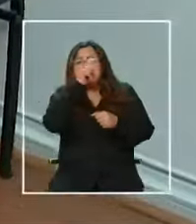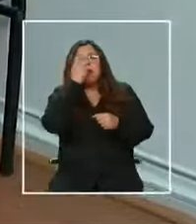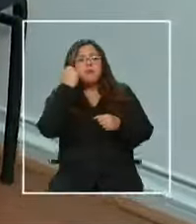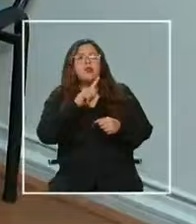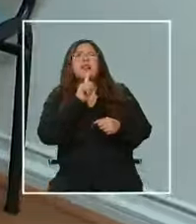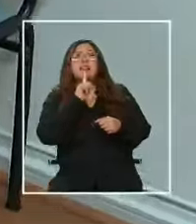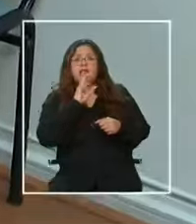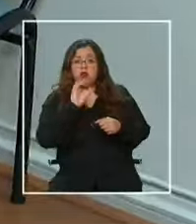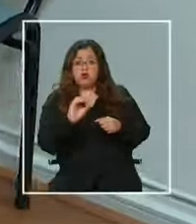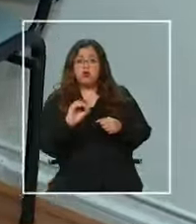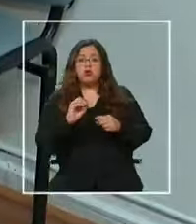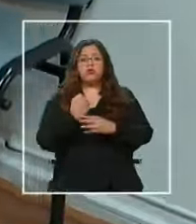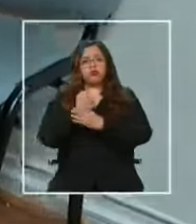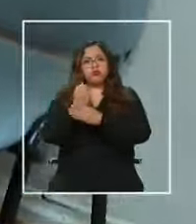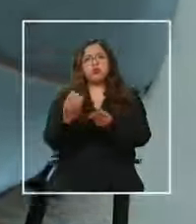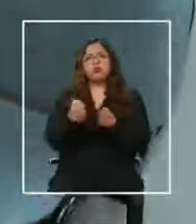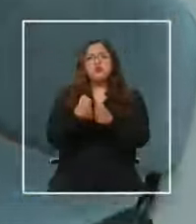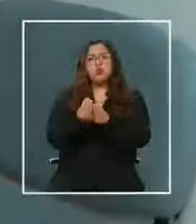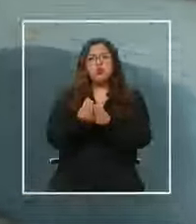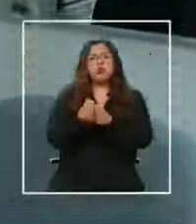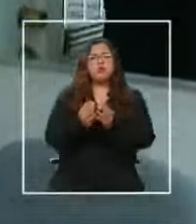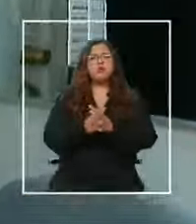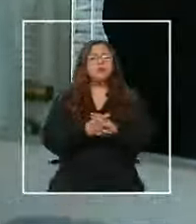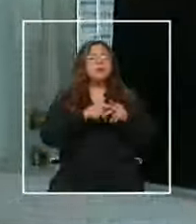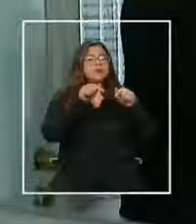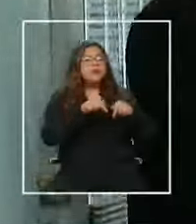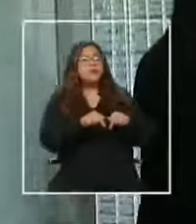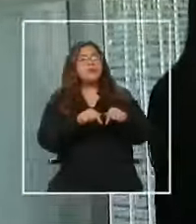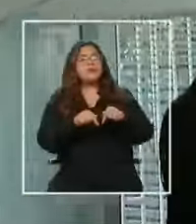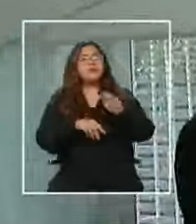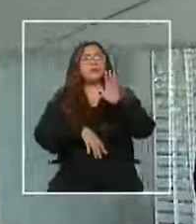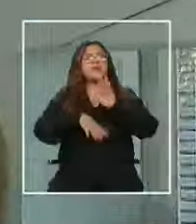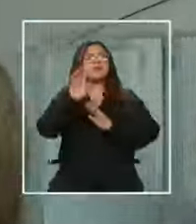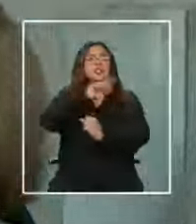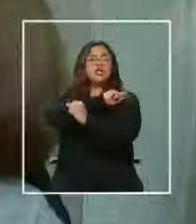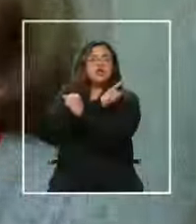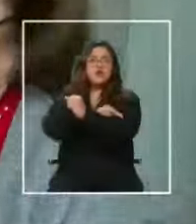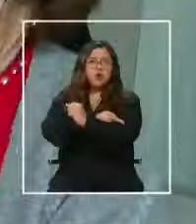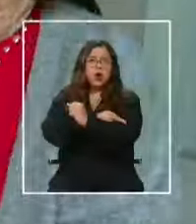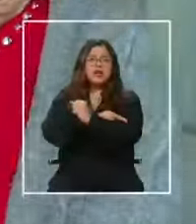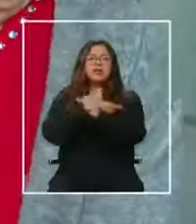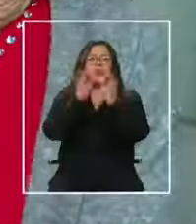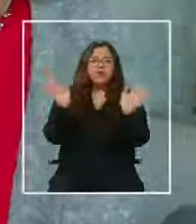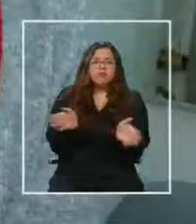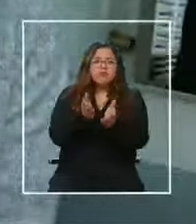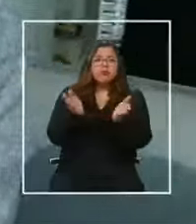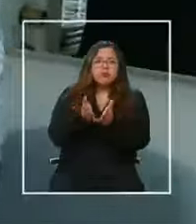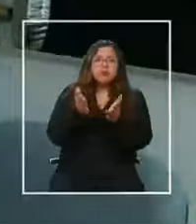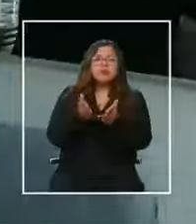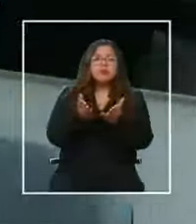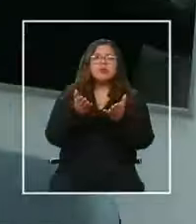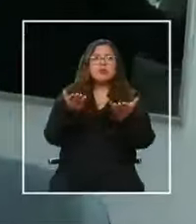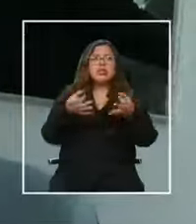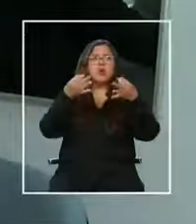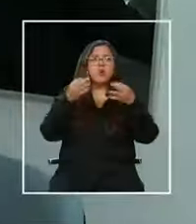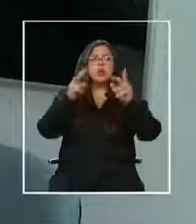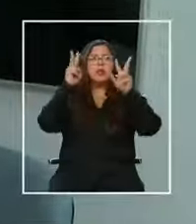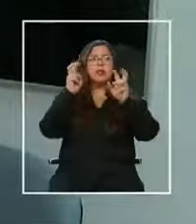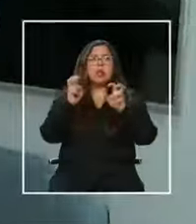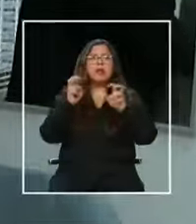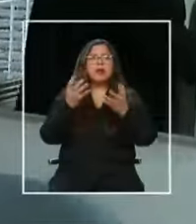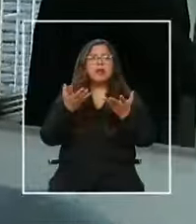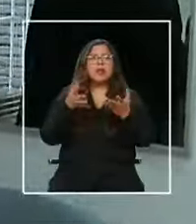más llevadera. Sí, eso es cierto. Y ahora estamos aumentando de fuerza para seguir fomentando como su desempeño en las